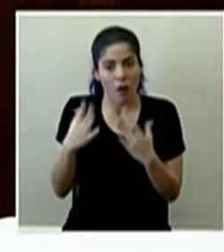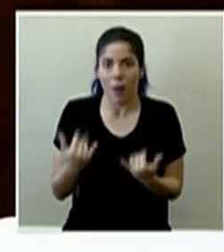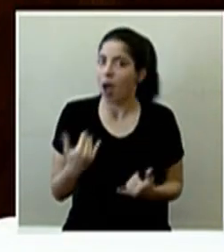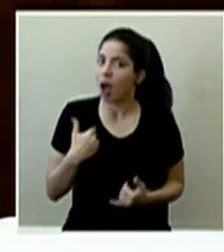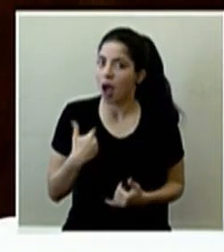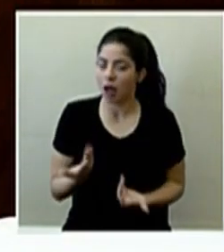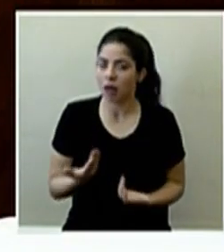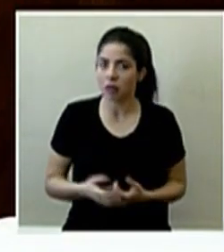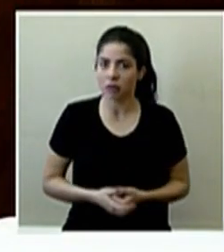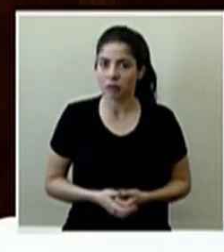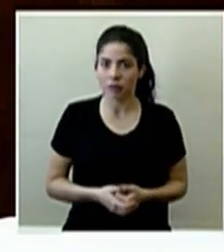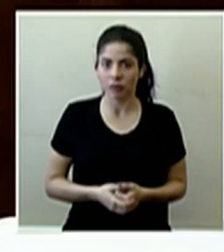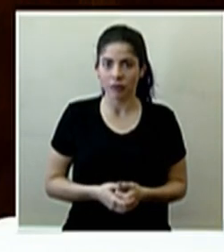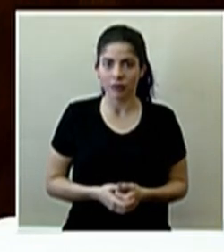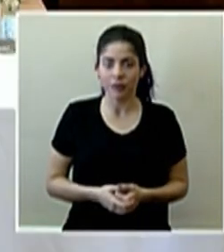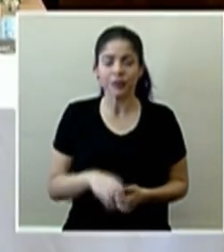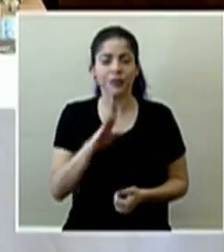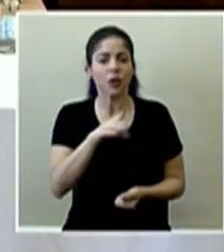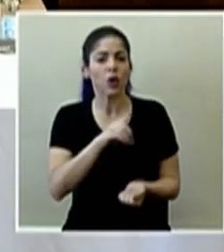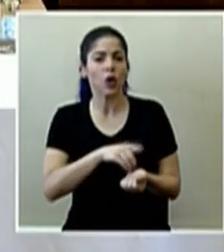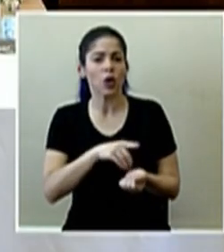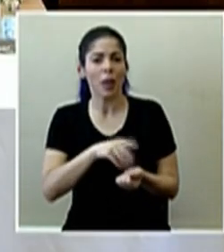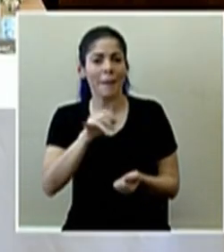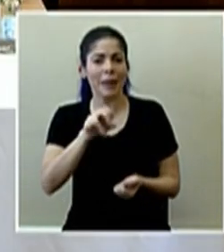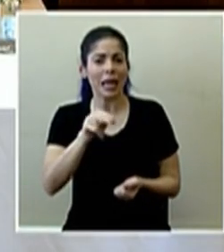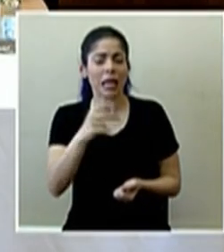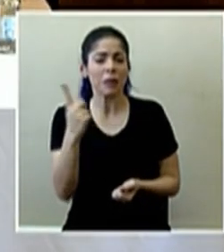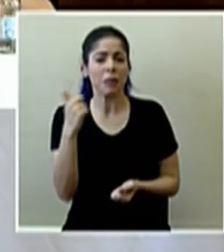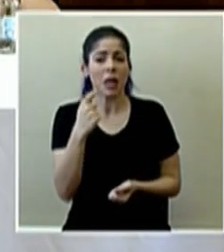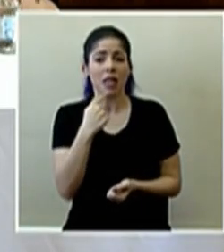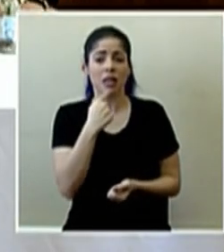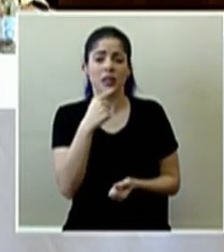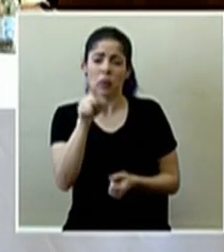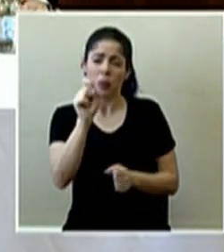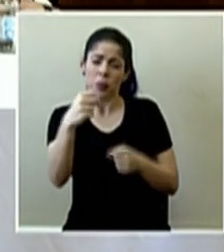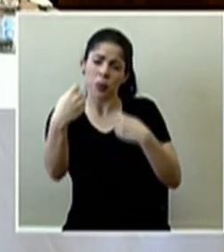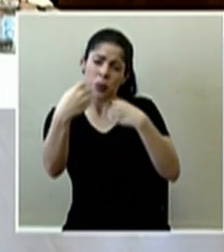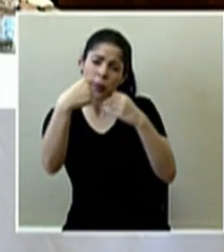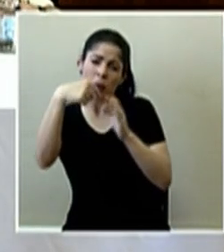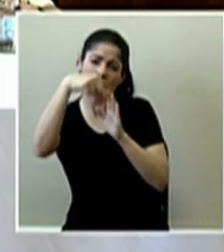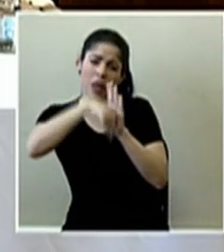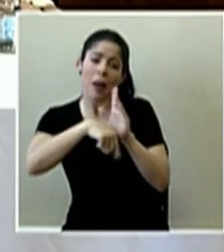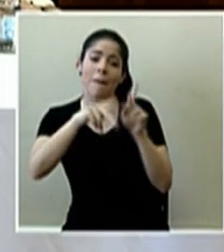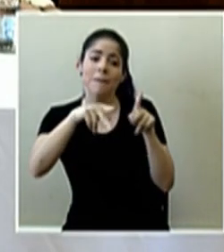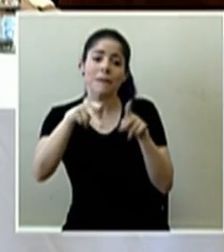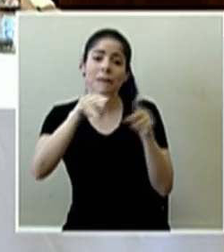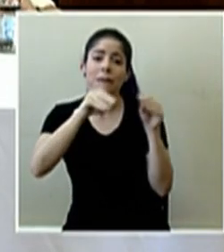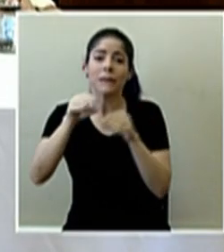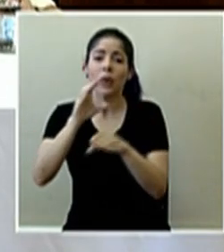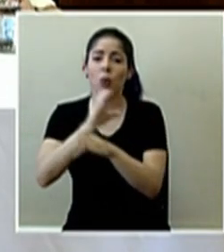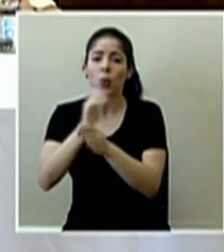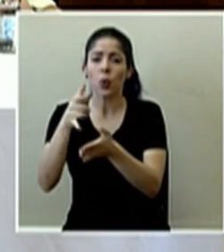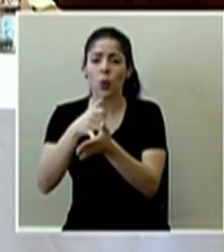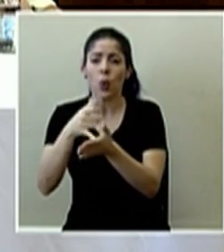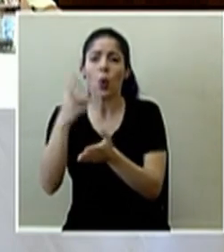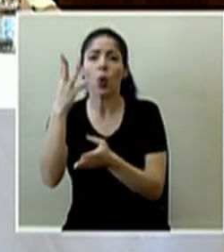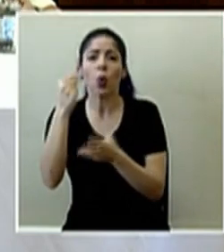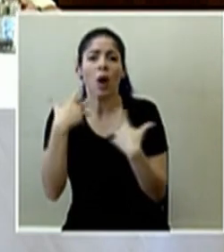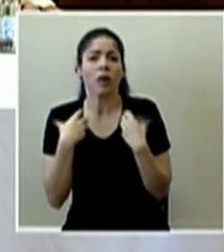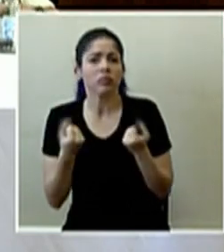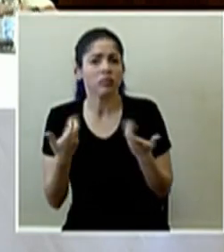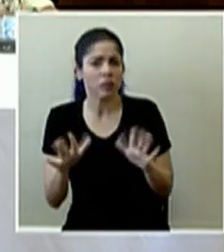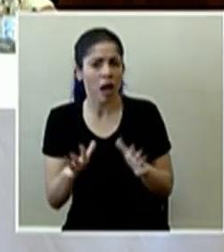momento. Doctor Marín, nos preguntan si podemos entrar en detalle en las personas que han estado en UCI, ¿cuántas de ellas ya se han